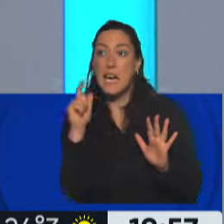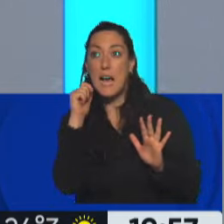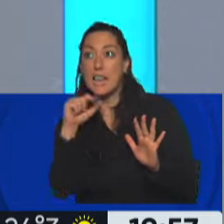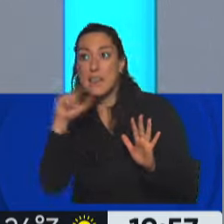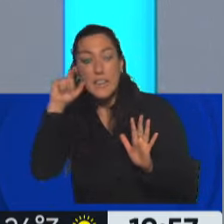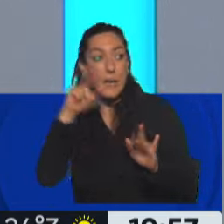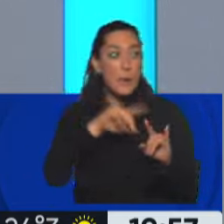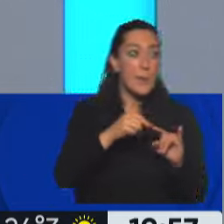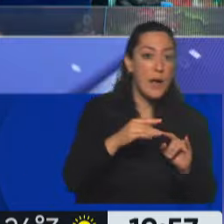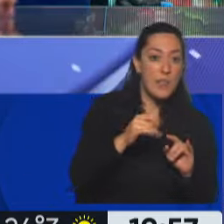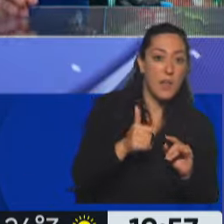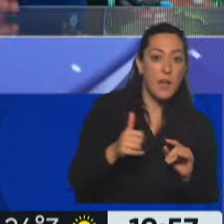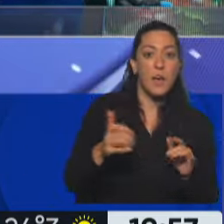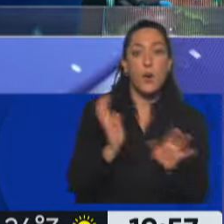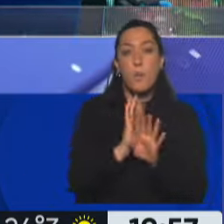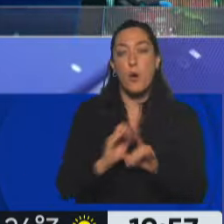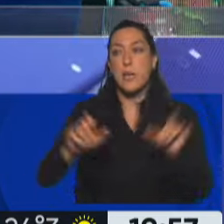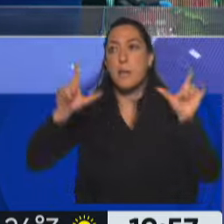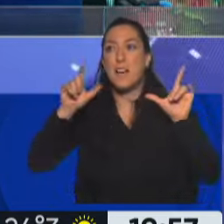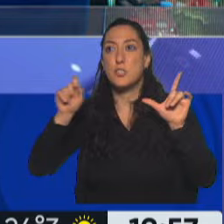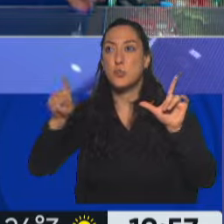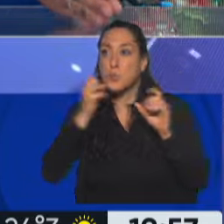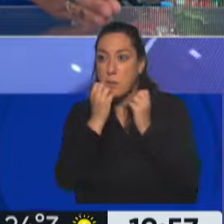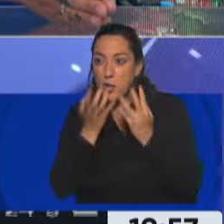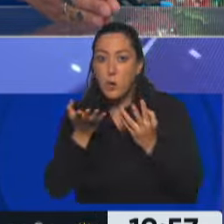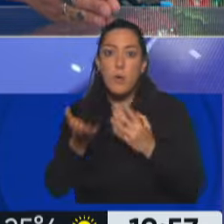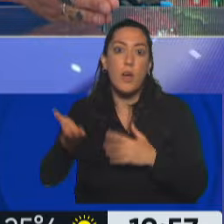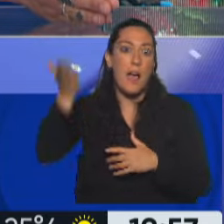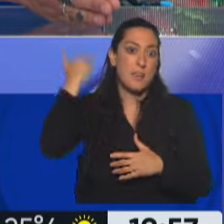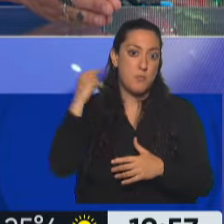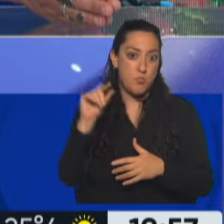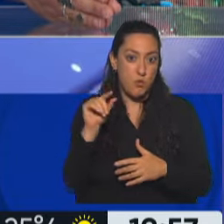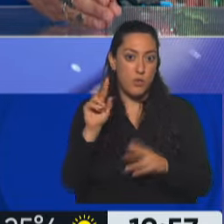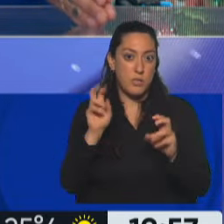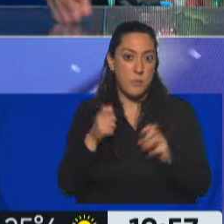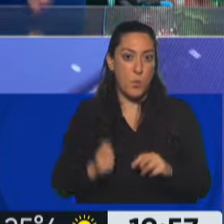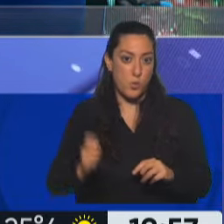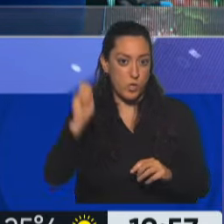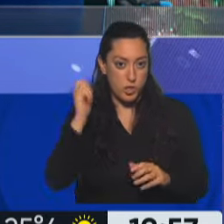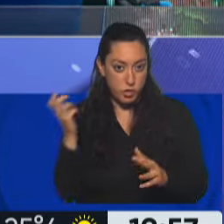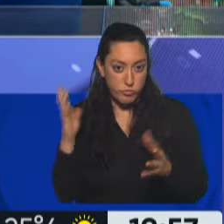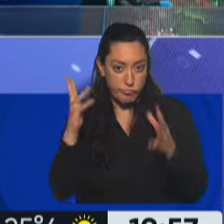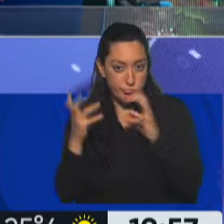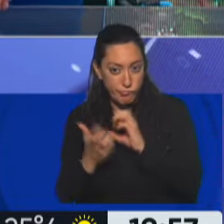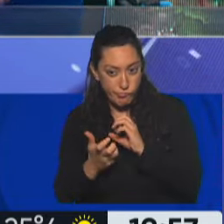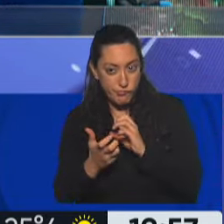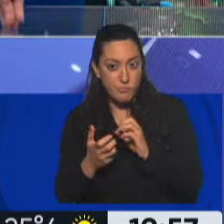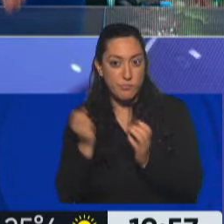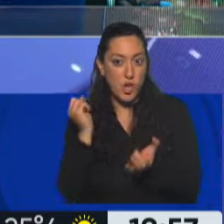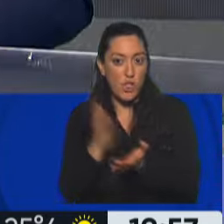y puede limpiar un poco su imagen. Sí. Porque recordemos que él estuvo hace muy poquito en juicio. Bueno, ahora fue está